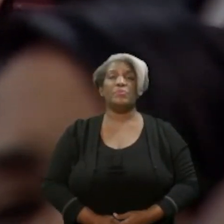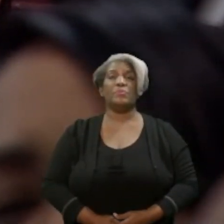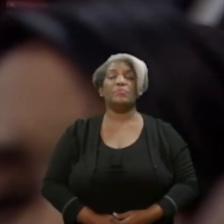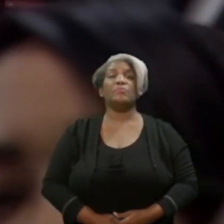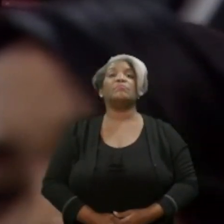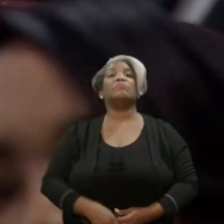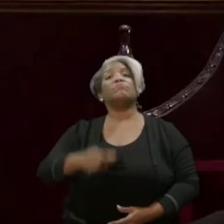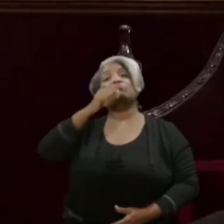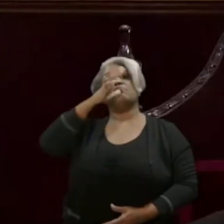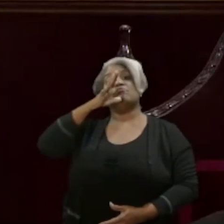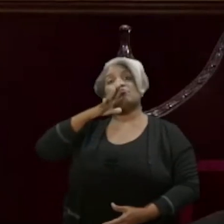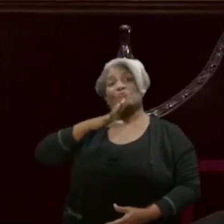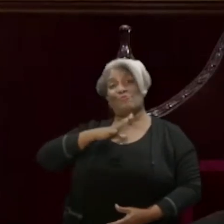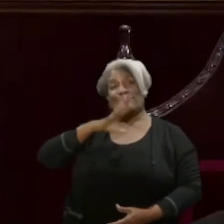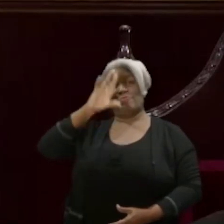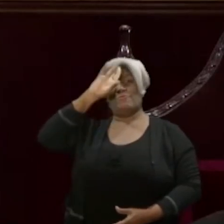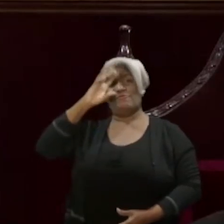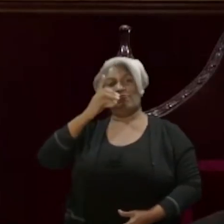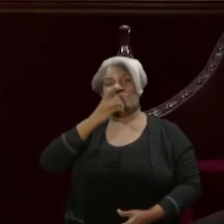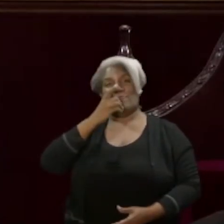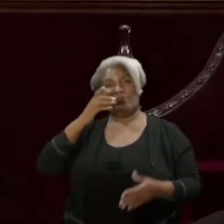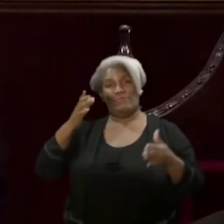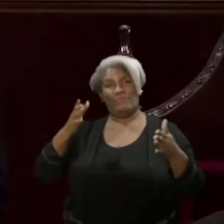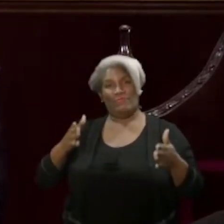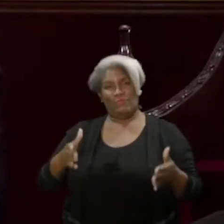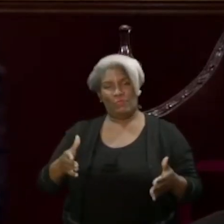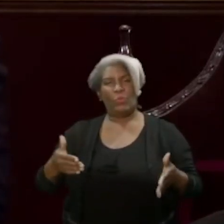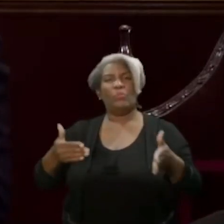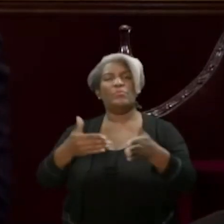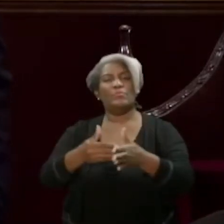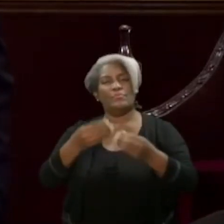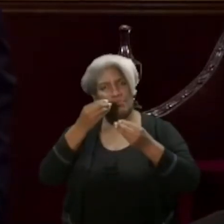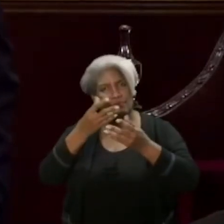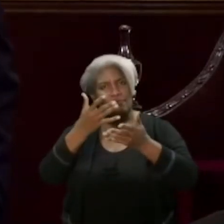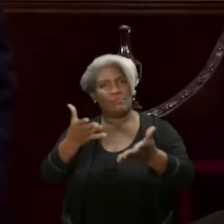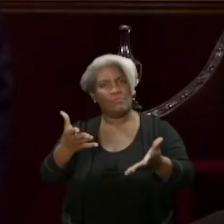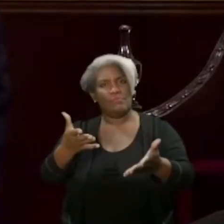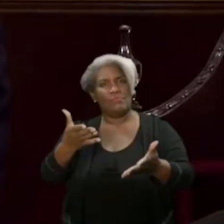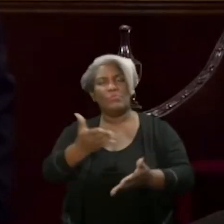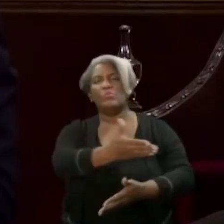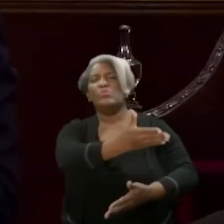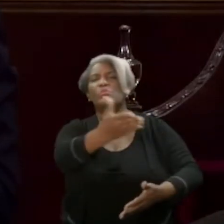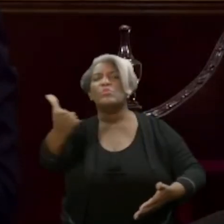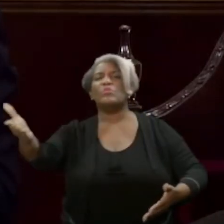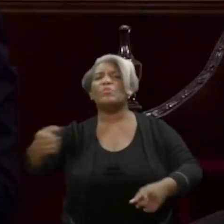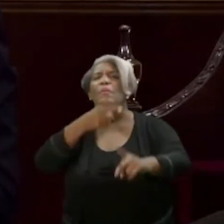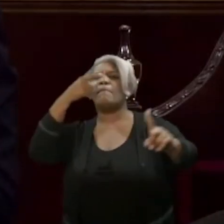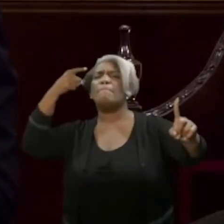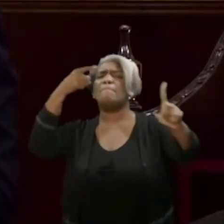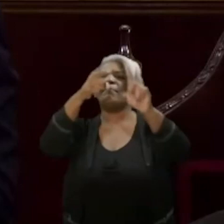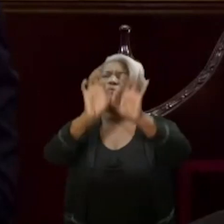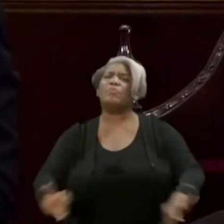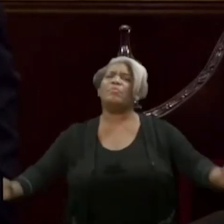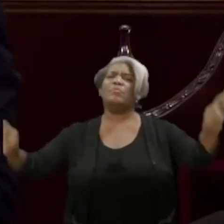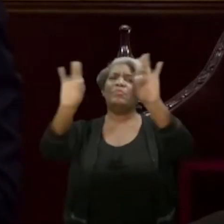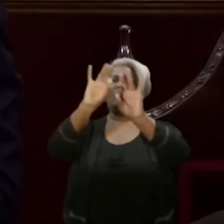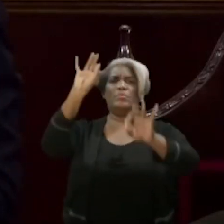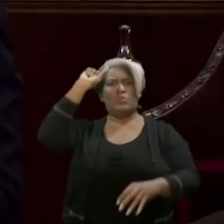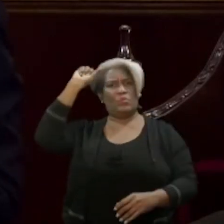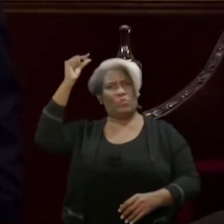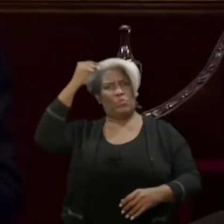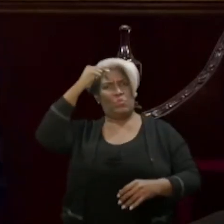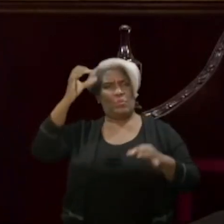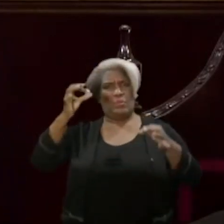Y a las mujeres dominicanas, quiero decirles una vez más que ustedes son el principal objetivo de las políticas públicas de este